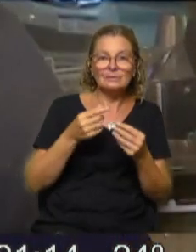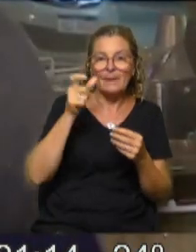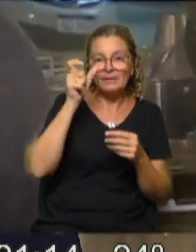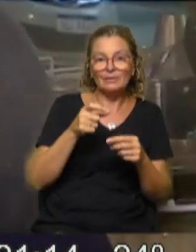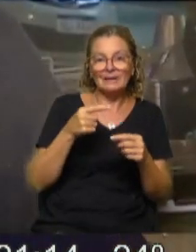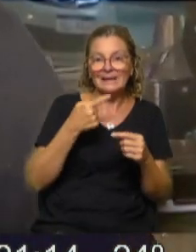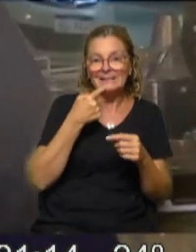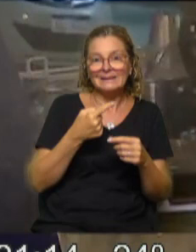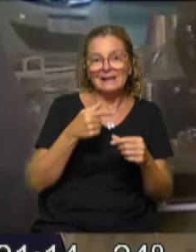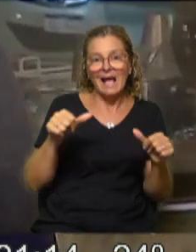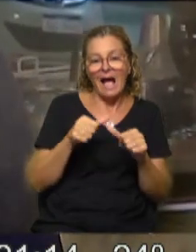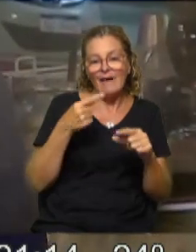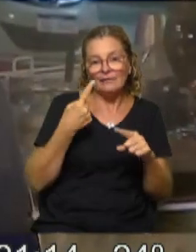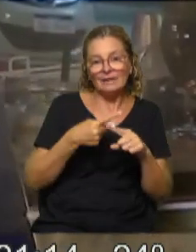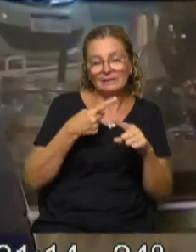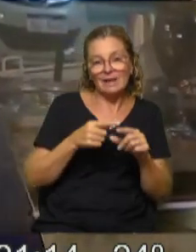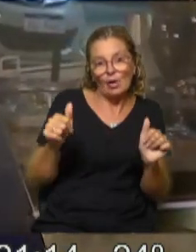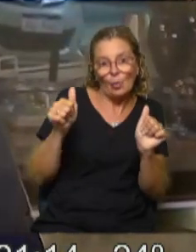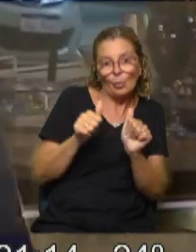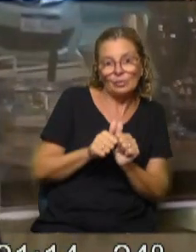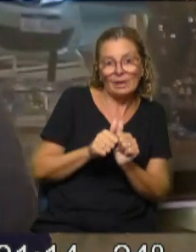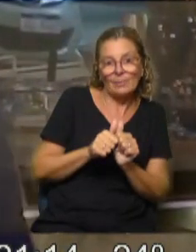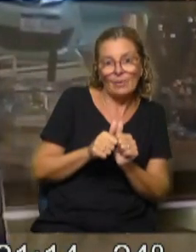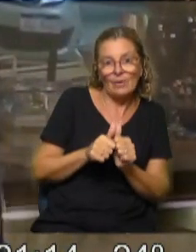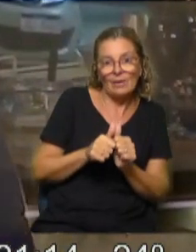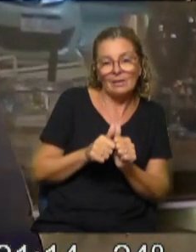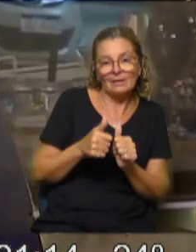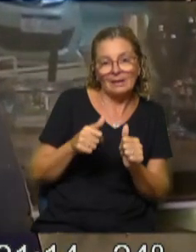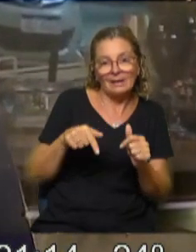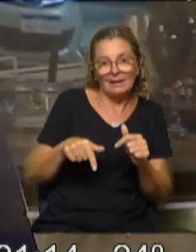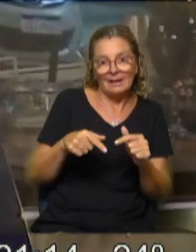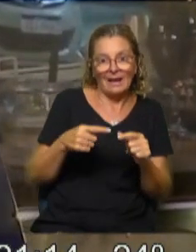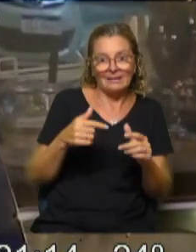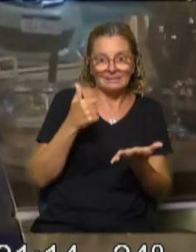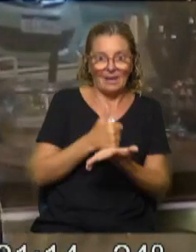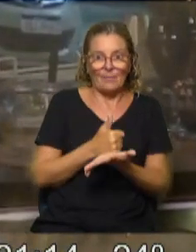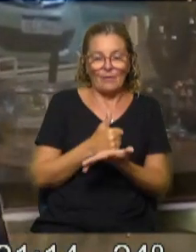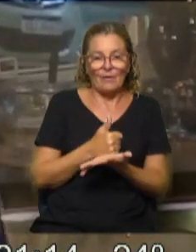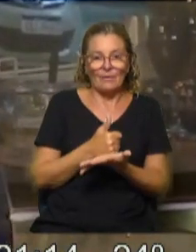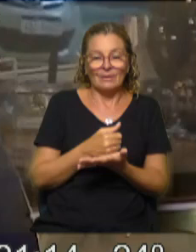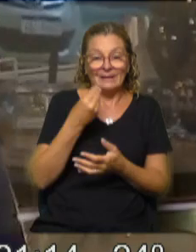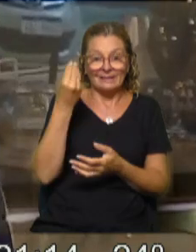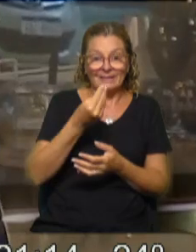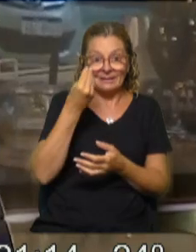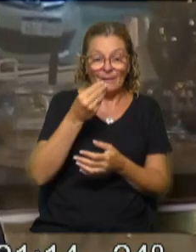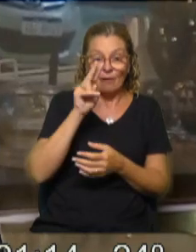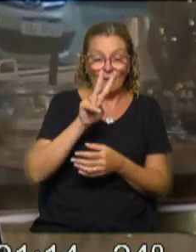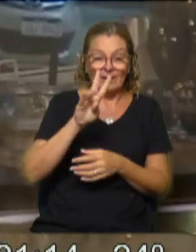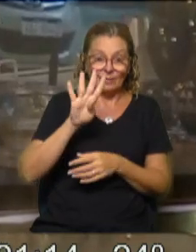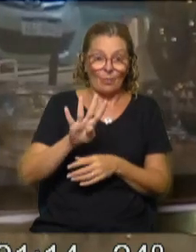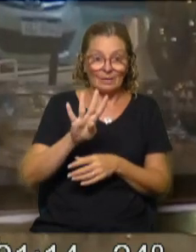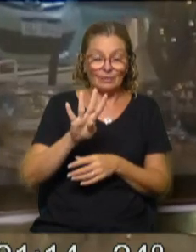hagan esto y lo otro. Bueno, juntamos a la gente de Animales Sin Hogar y, bueno, estamos acá, que es el sábado